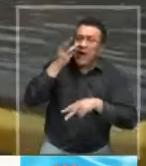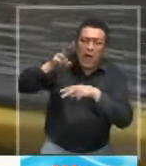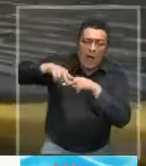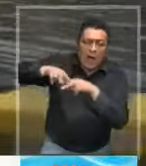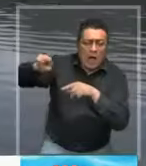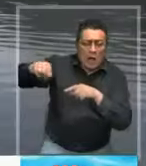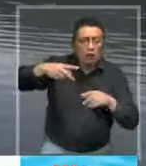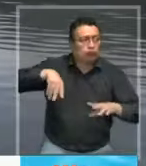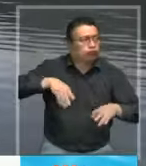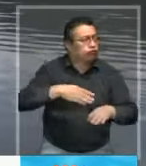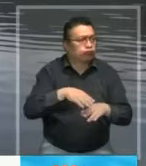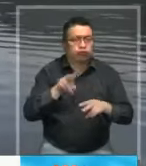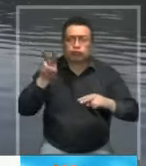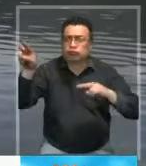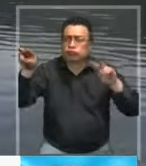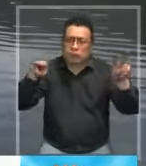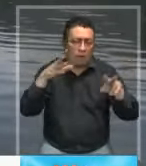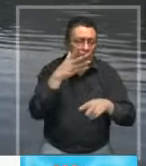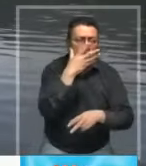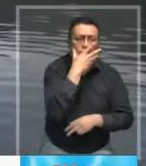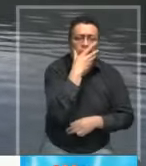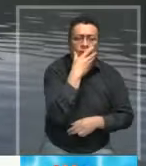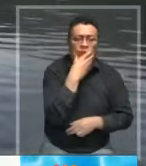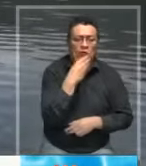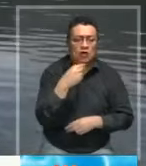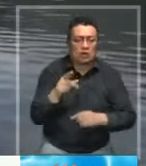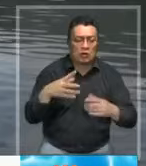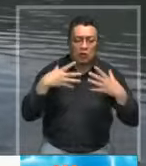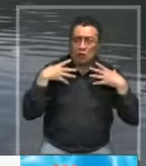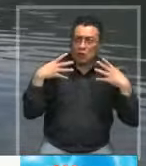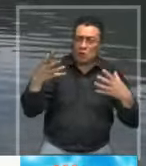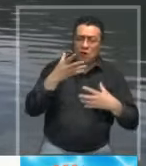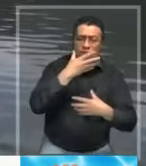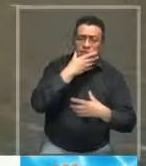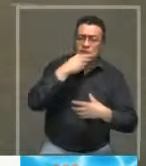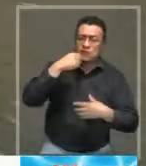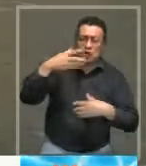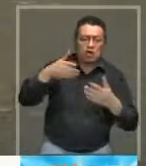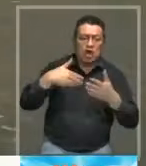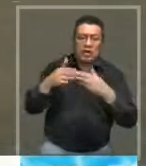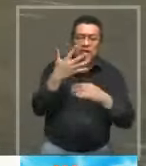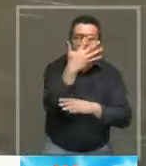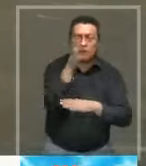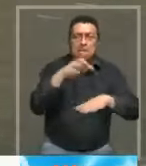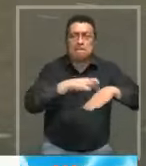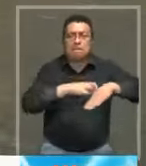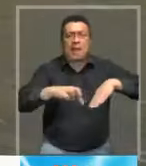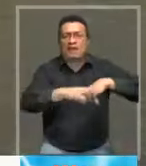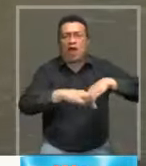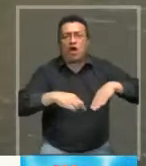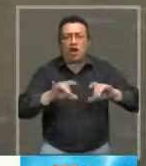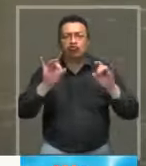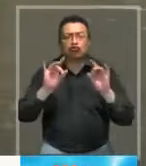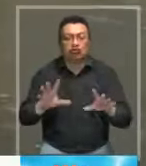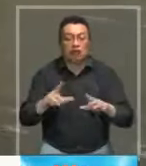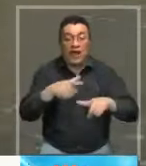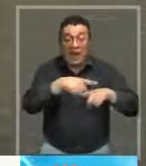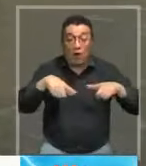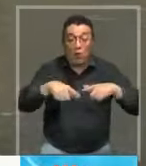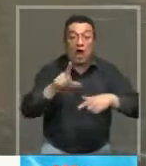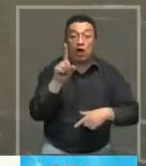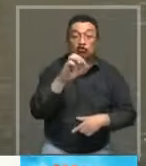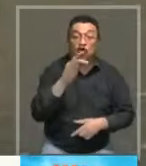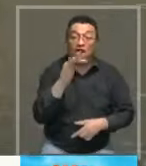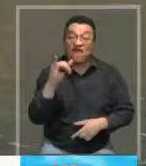sumergen en un paisaje de ensueño, rodeados por la imponente belleza de la naturaleza patagónica. Fuimos hasta la Laguna Sofía